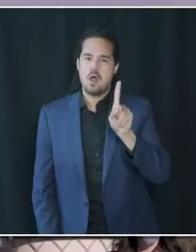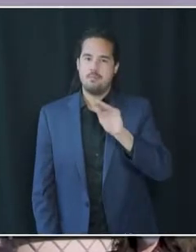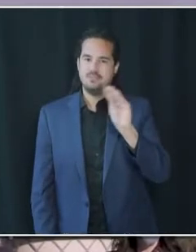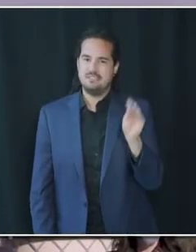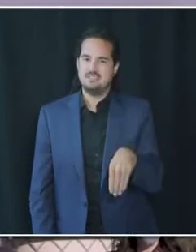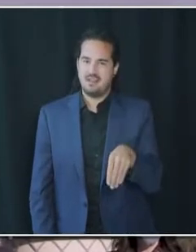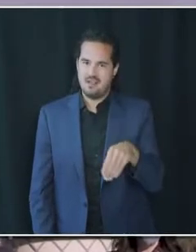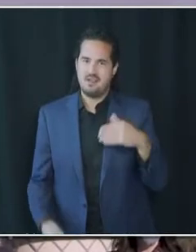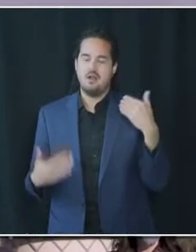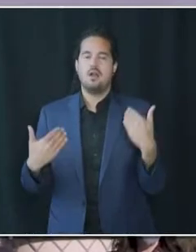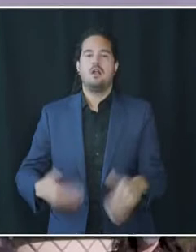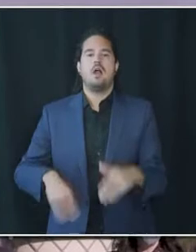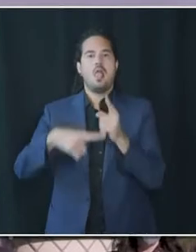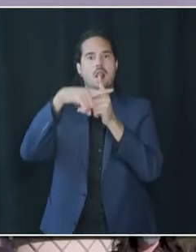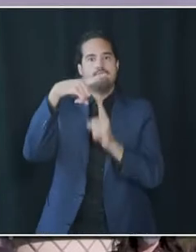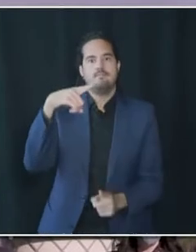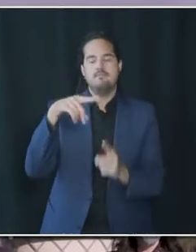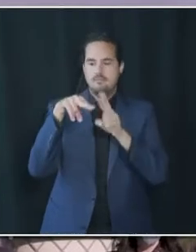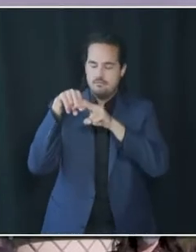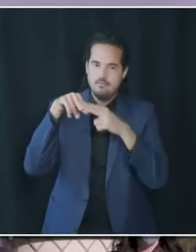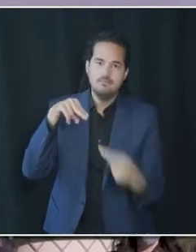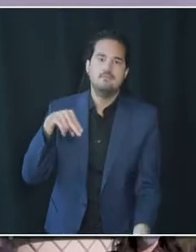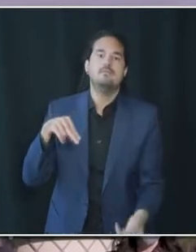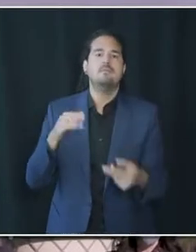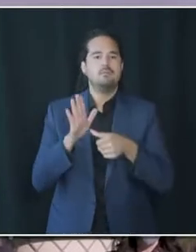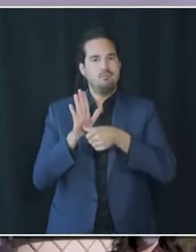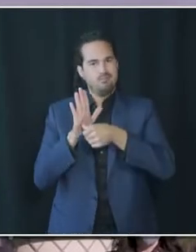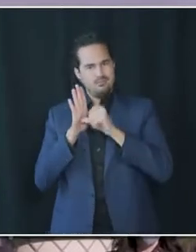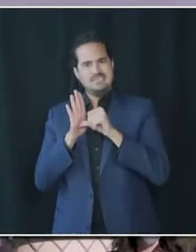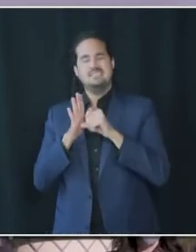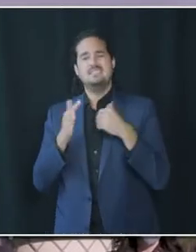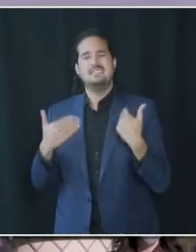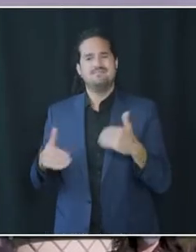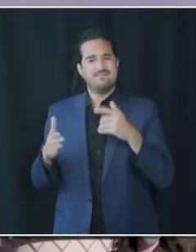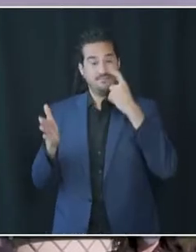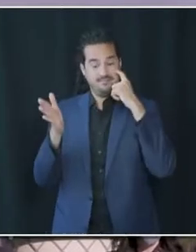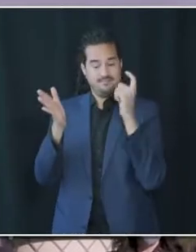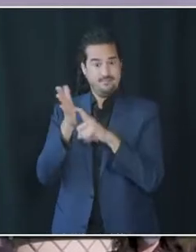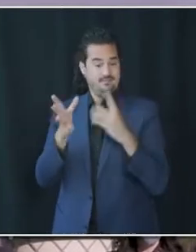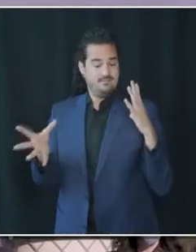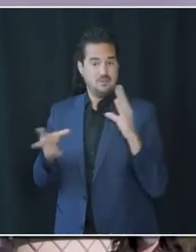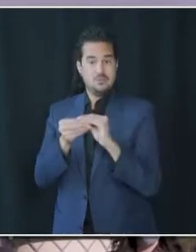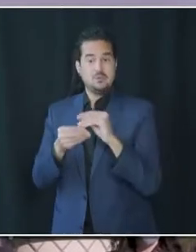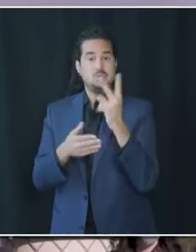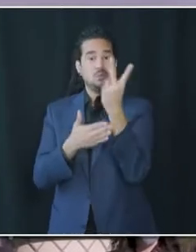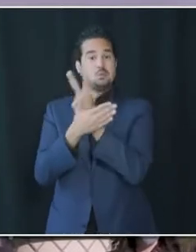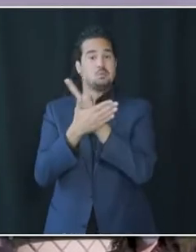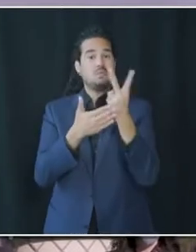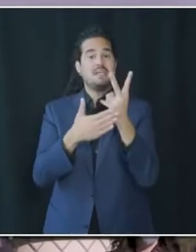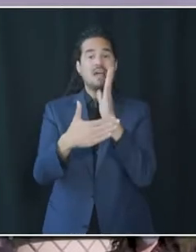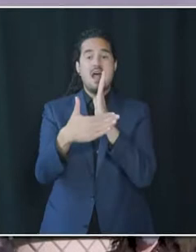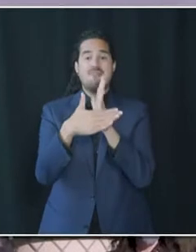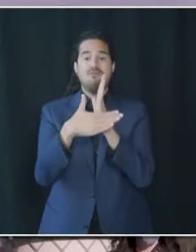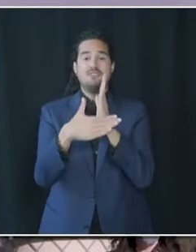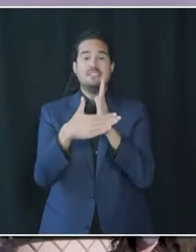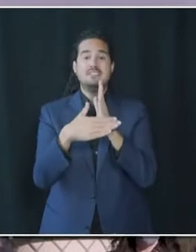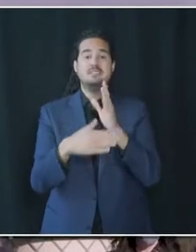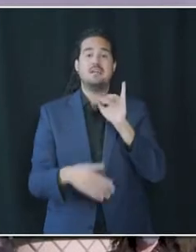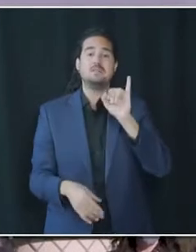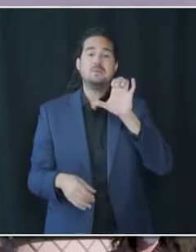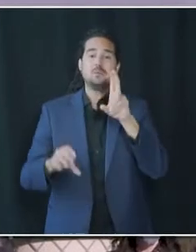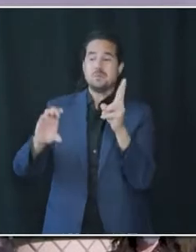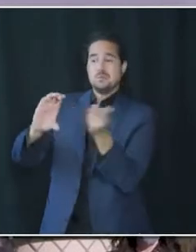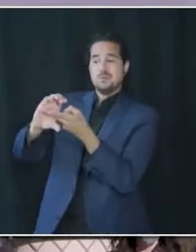está cifra cuando considera la tendencia en las últimas dos semanas para ocupación en unidades de cuidados intensivos y